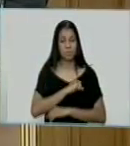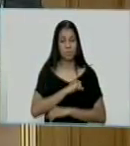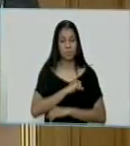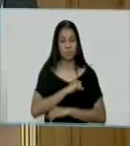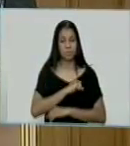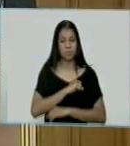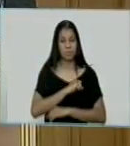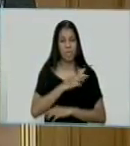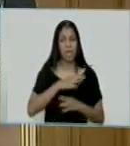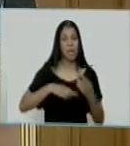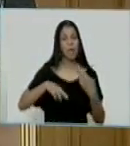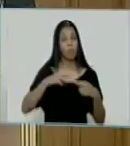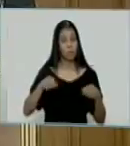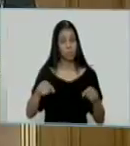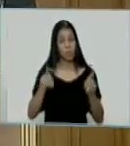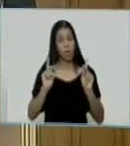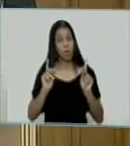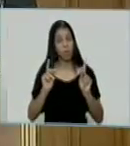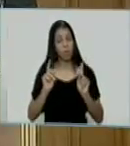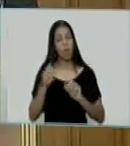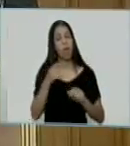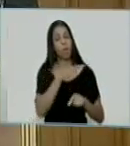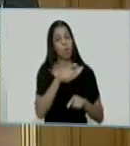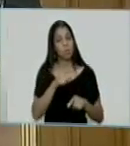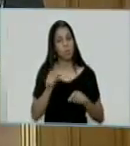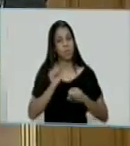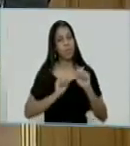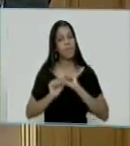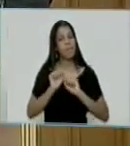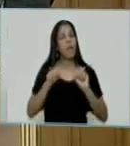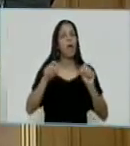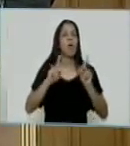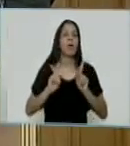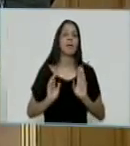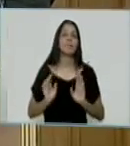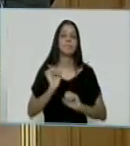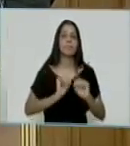Ah, la revolución les da la oportunidad a ustedes de defenderse. Defiéndanse, pues.